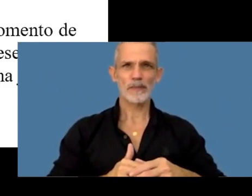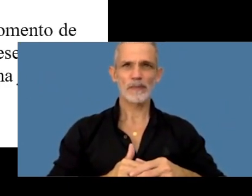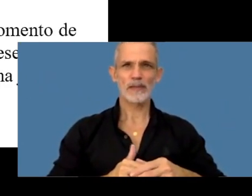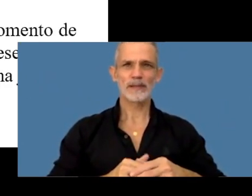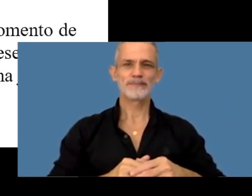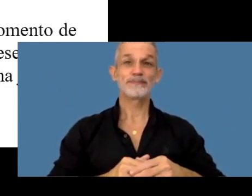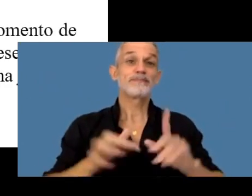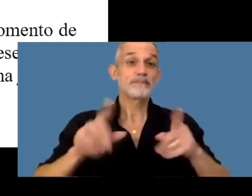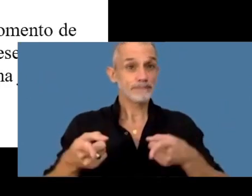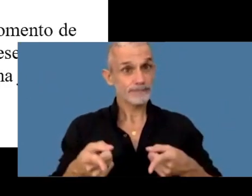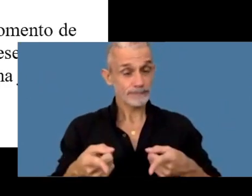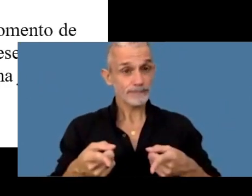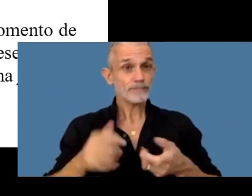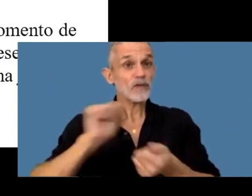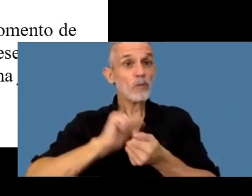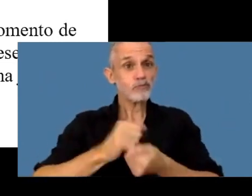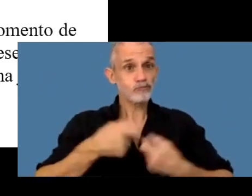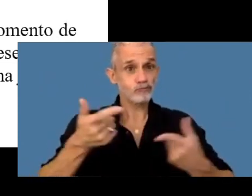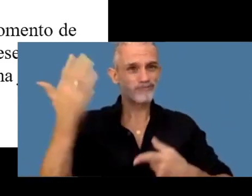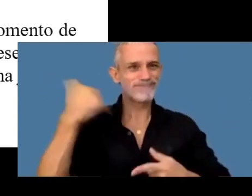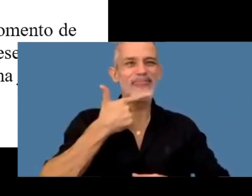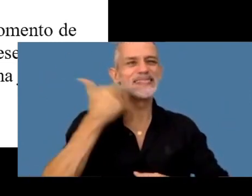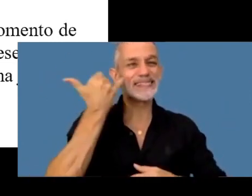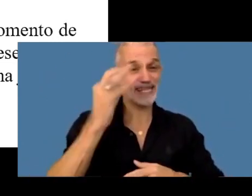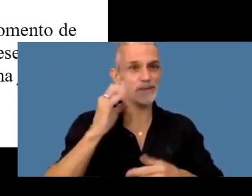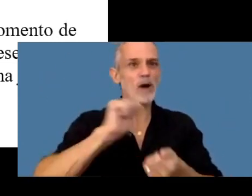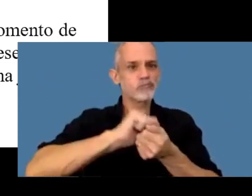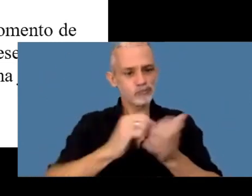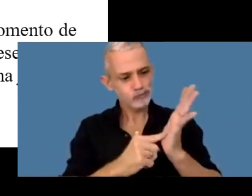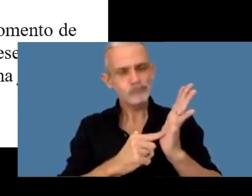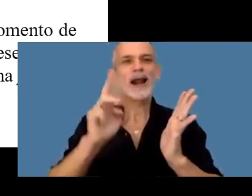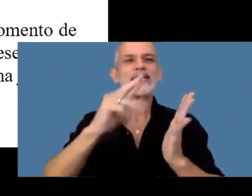También se publicó el 17 de mayo la Resolución General